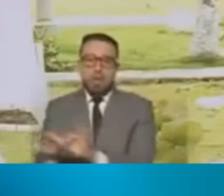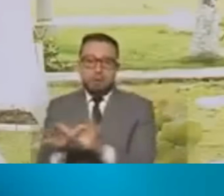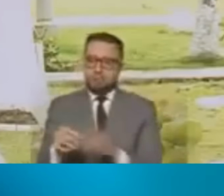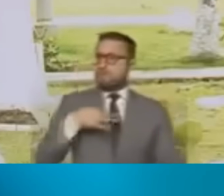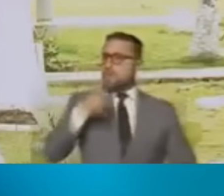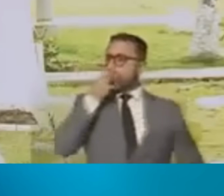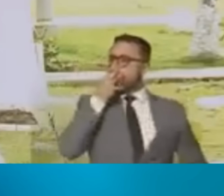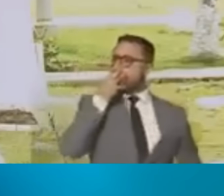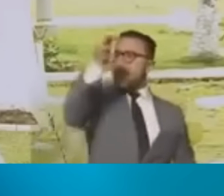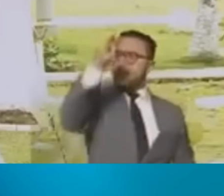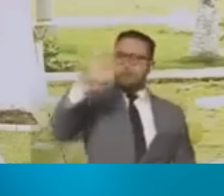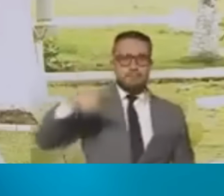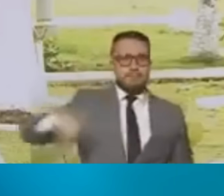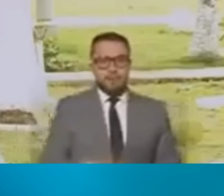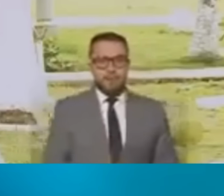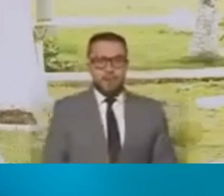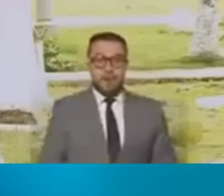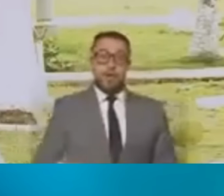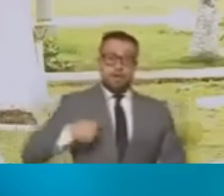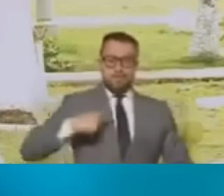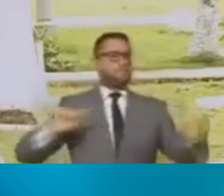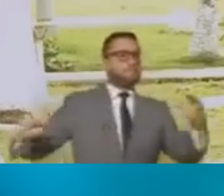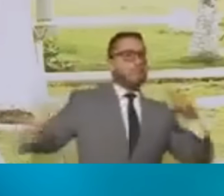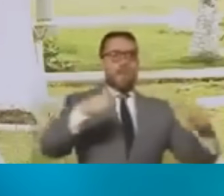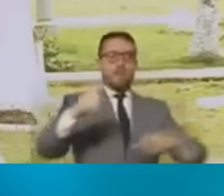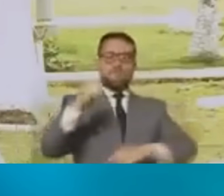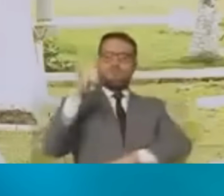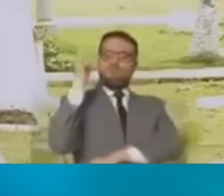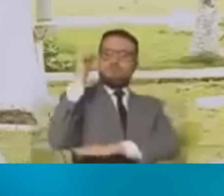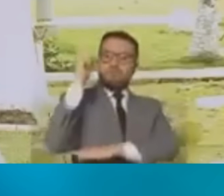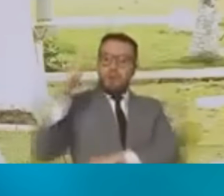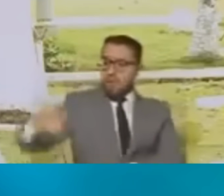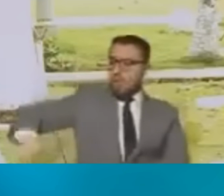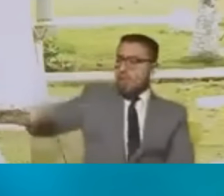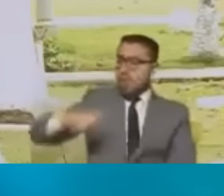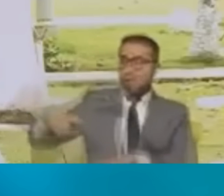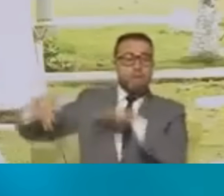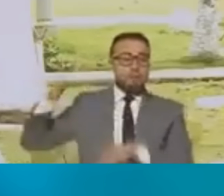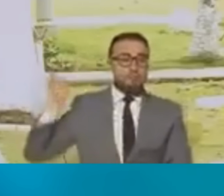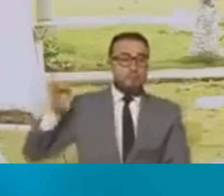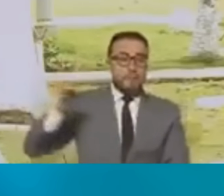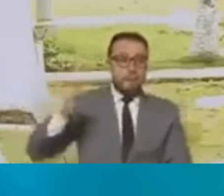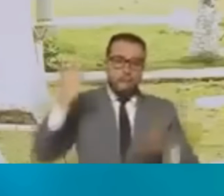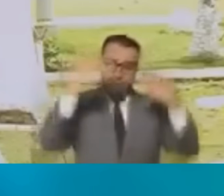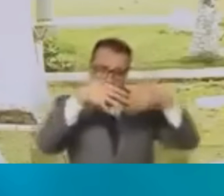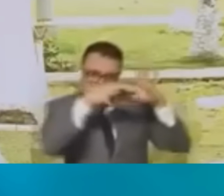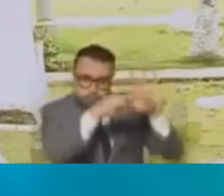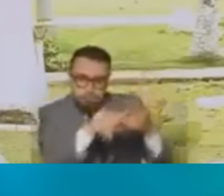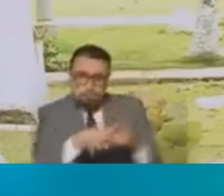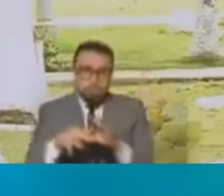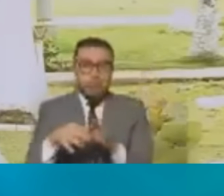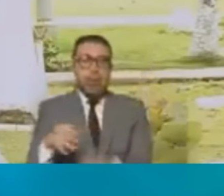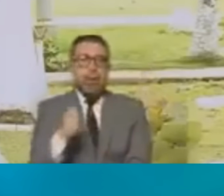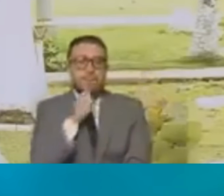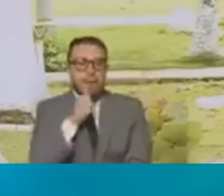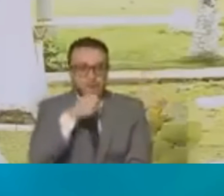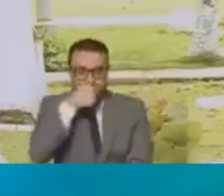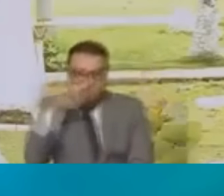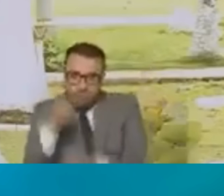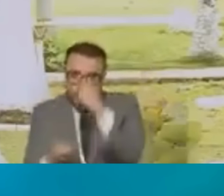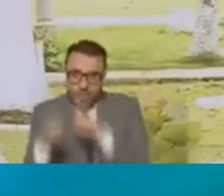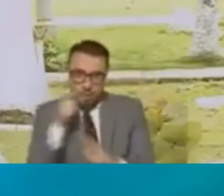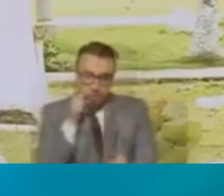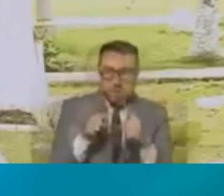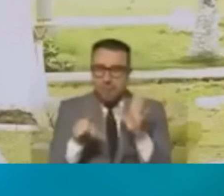En múltiples debates desentrañé la forma en que los políticos corruptos de siempre se aliaron con el narcotráfico para pasar